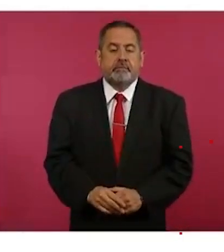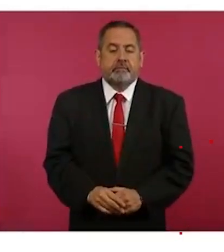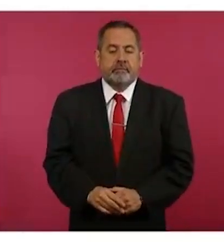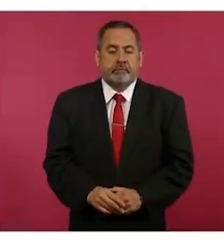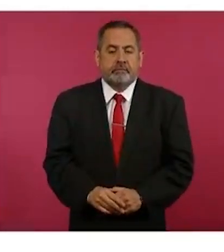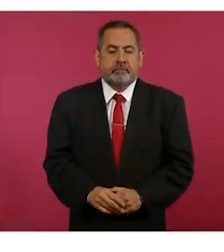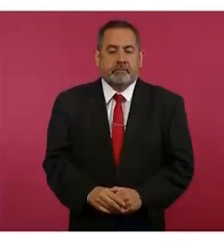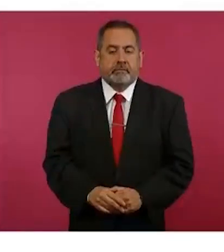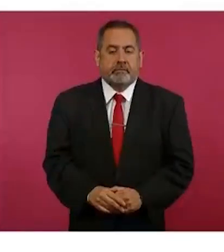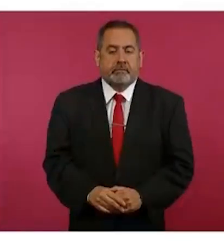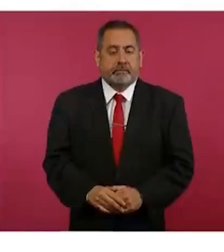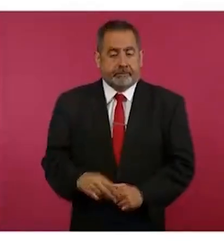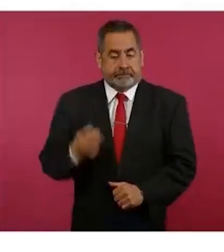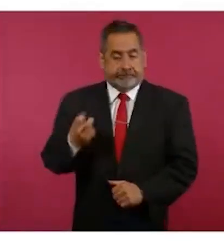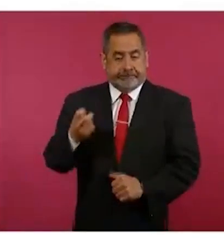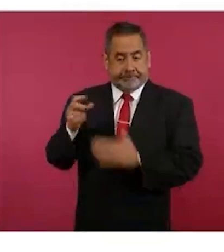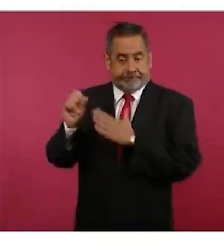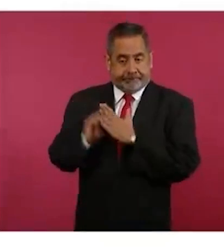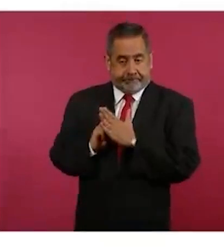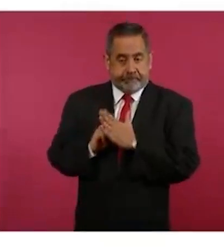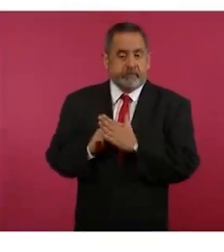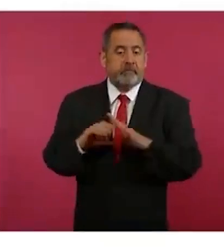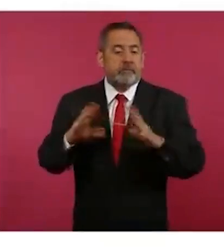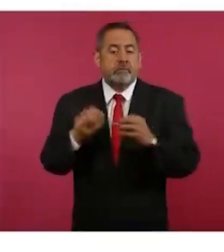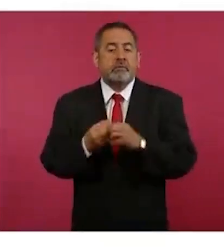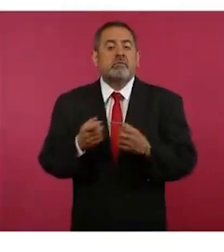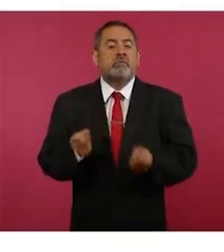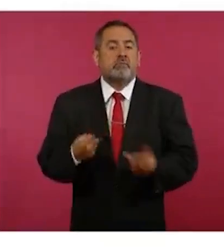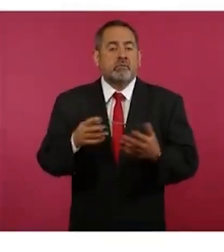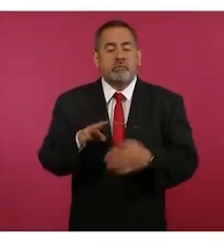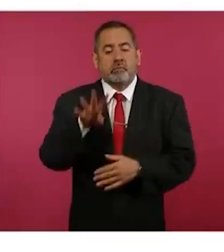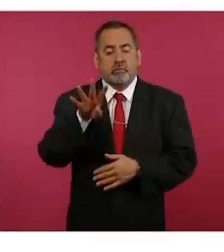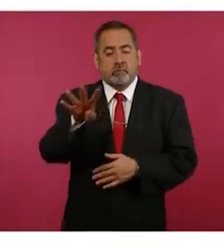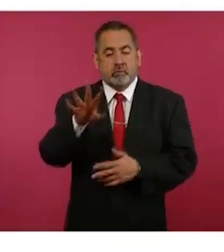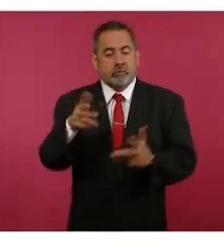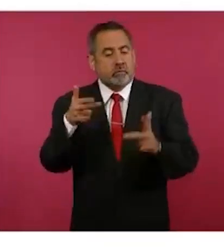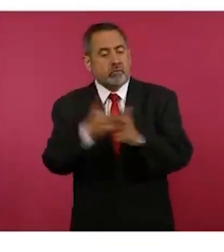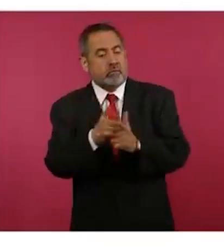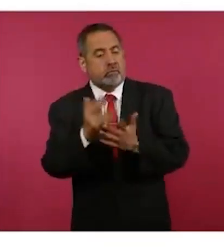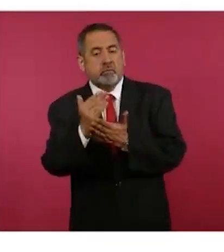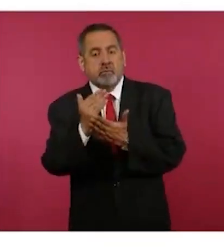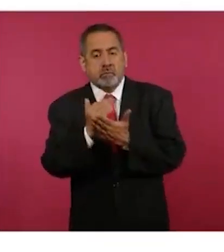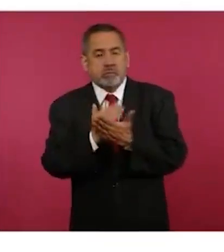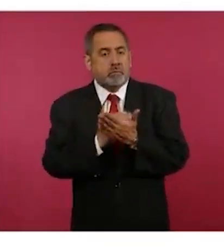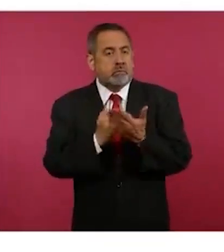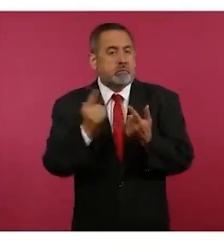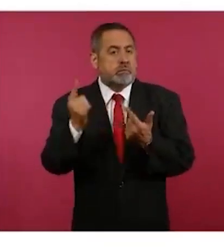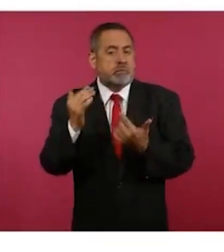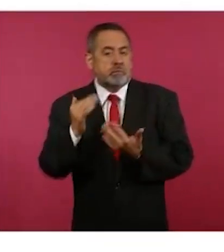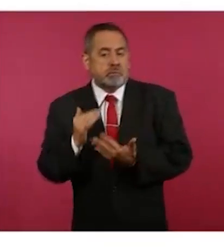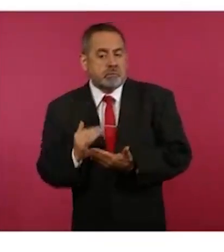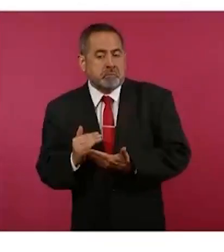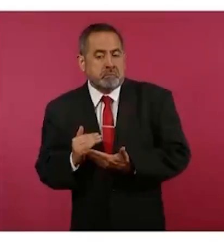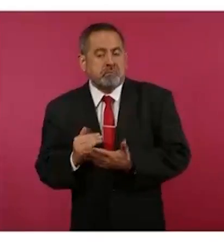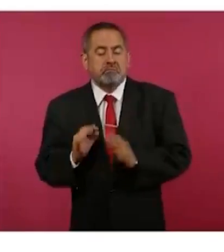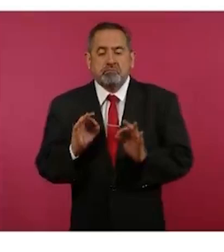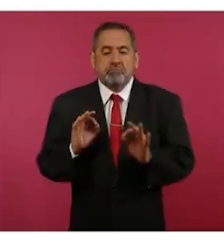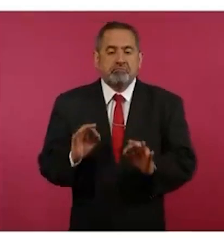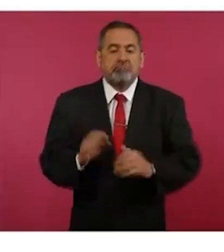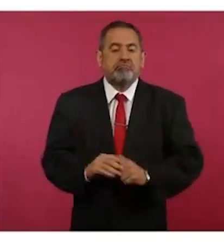en este mes tuvimos 19 homicidios menos en eh